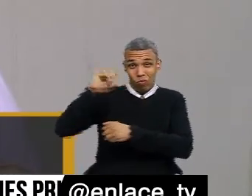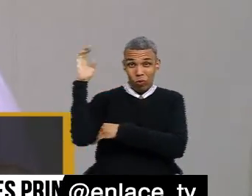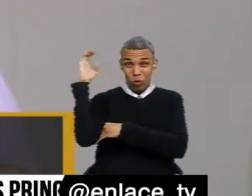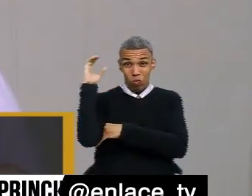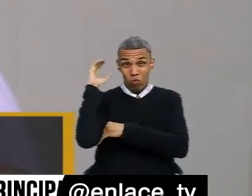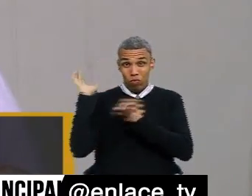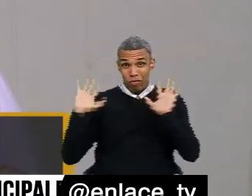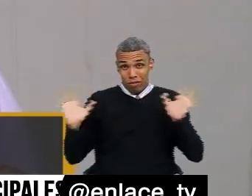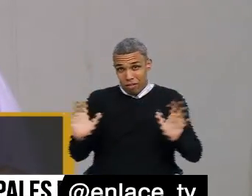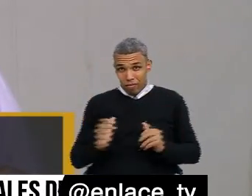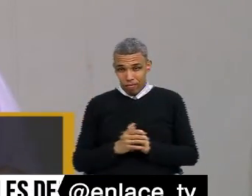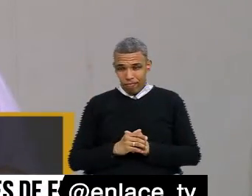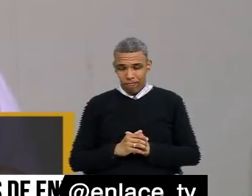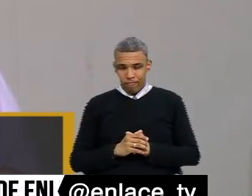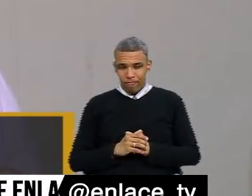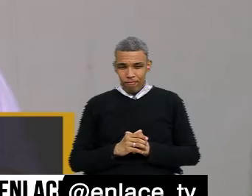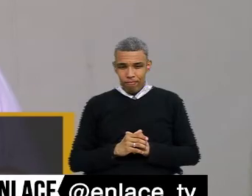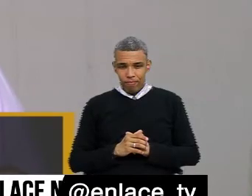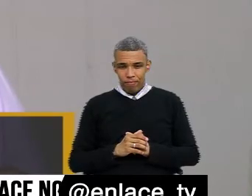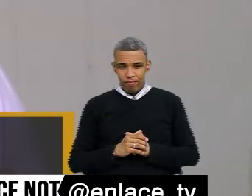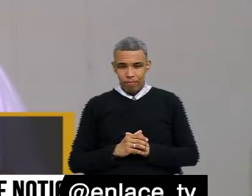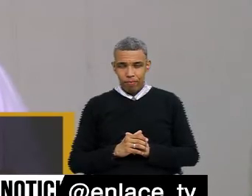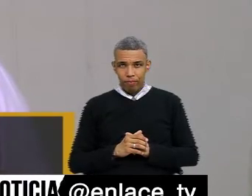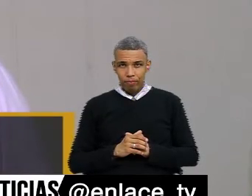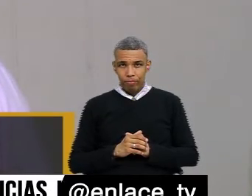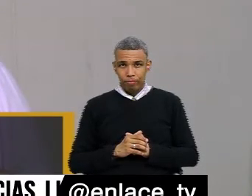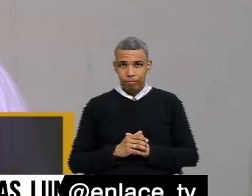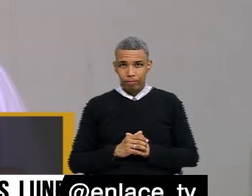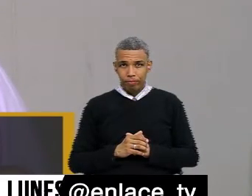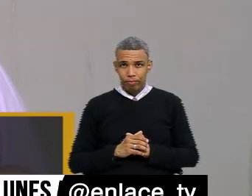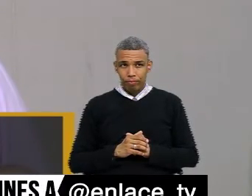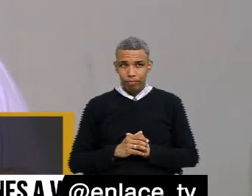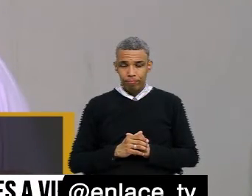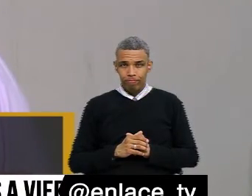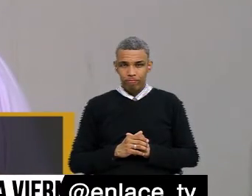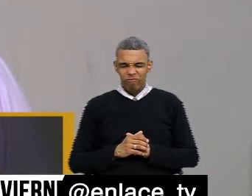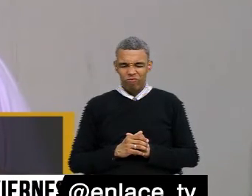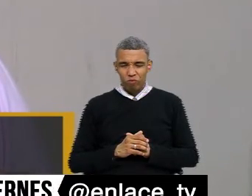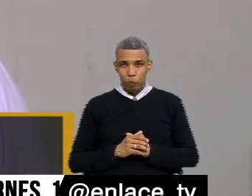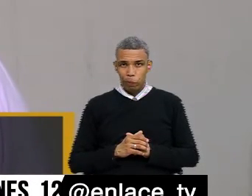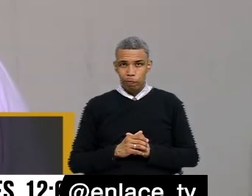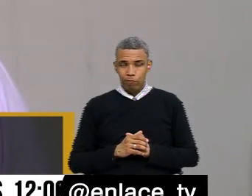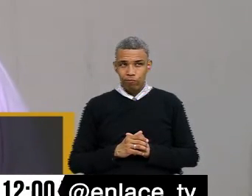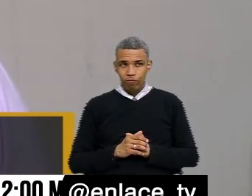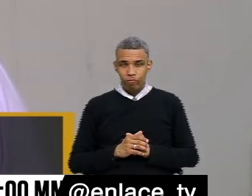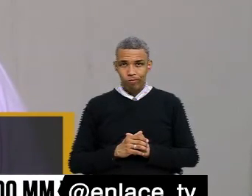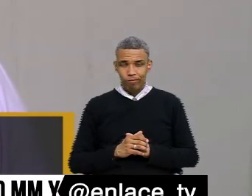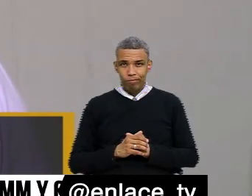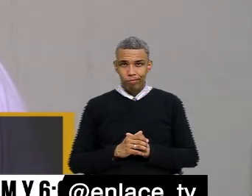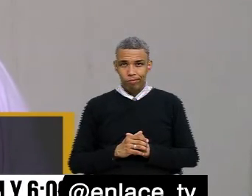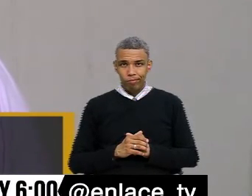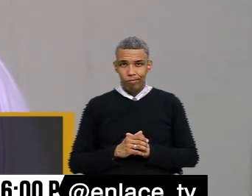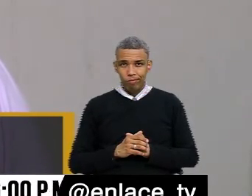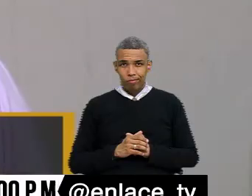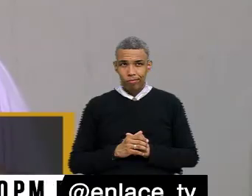una resolución que mantiene restringido el paso